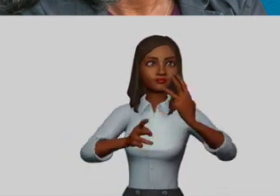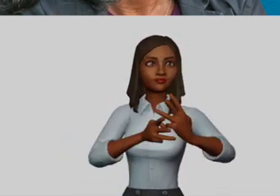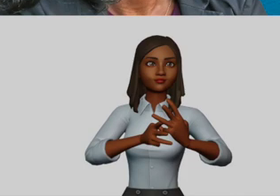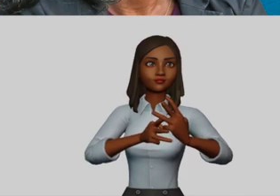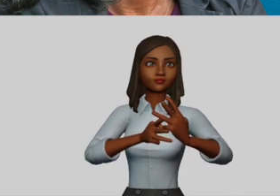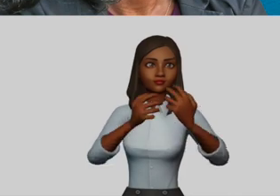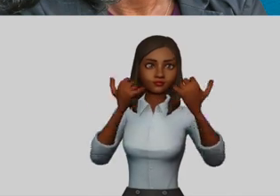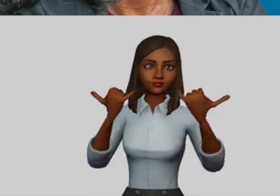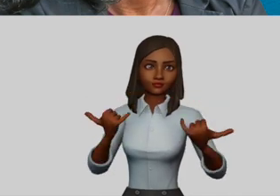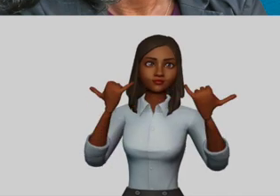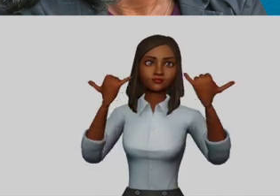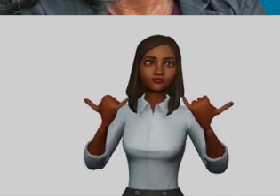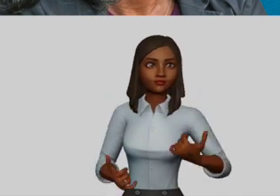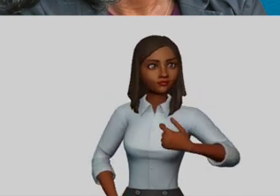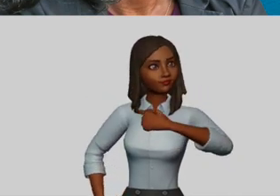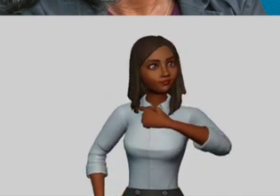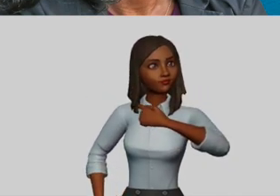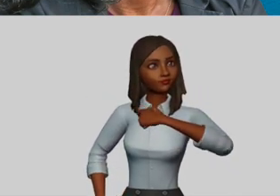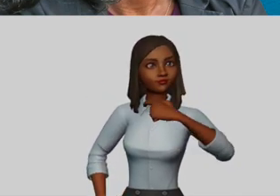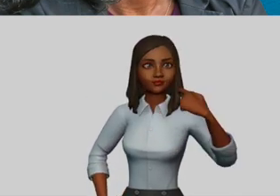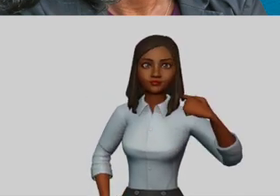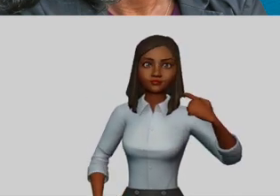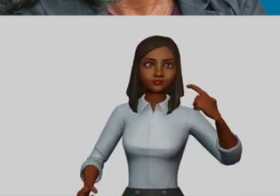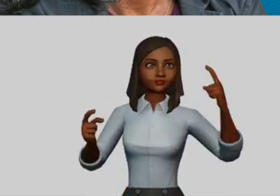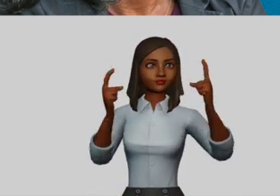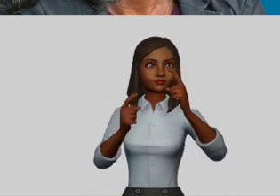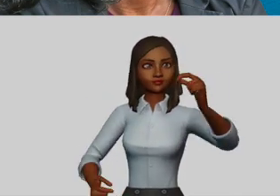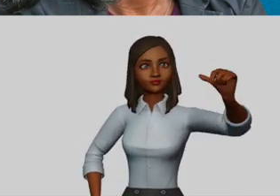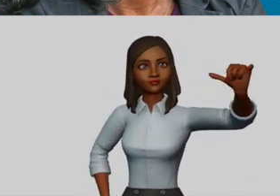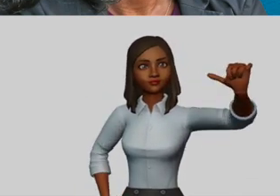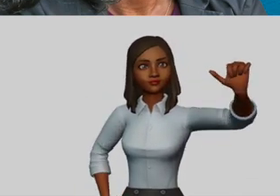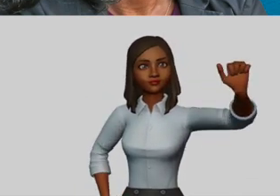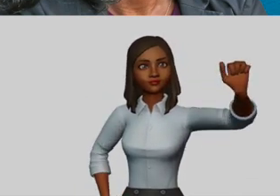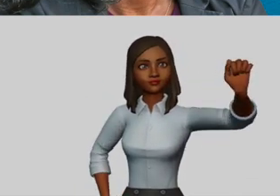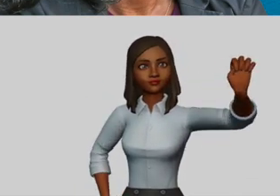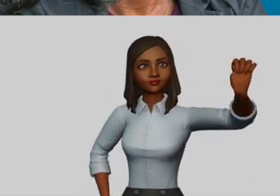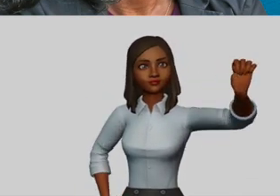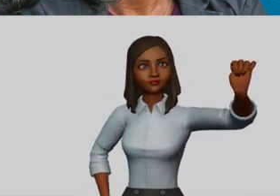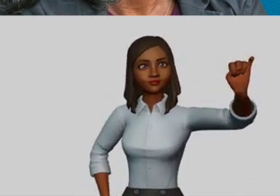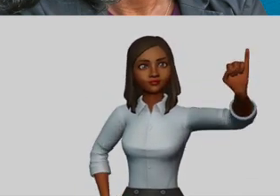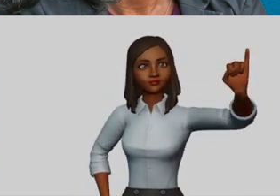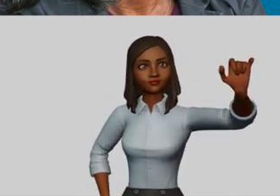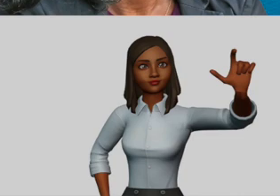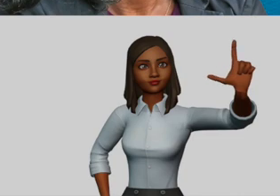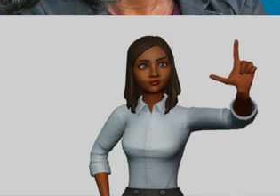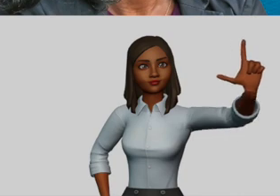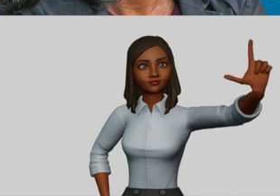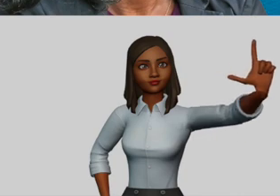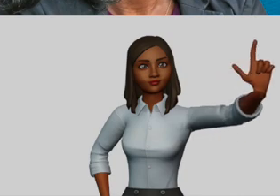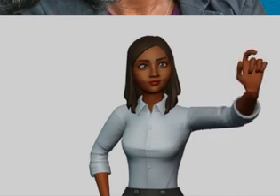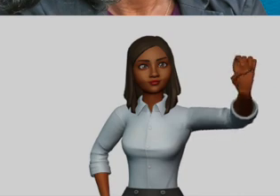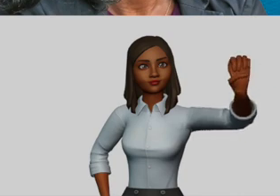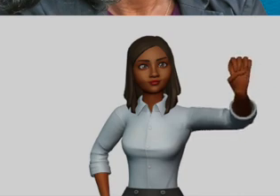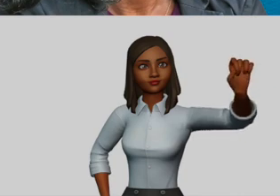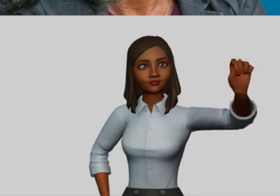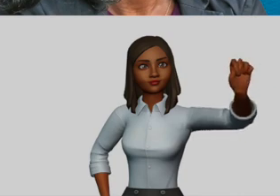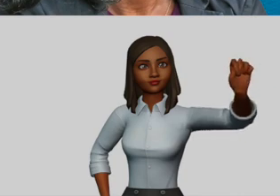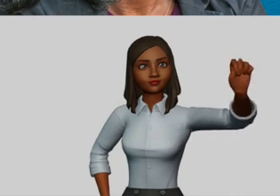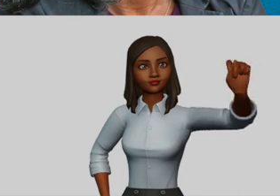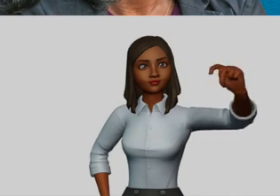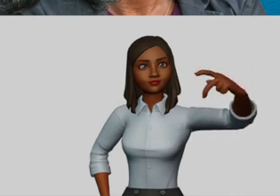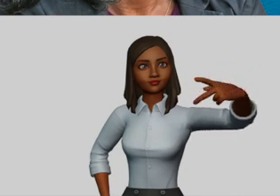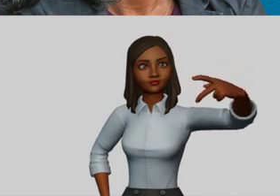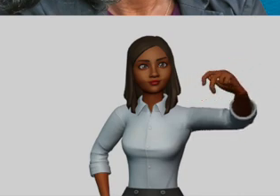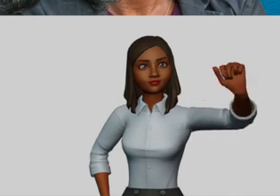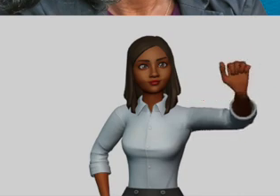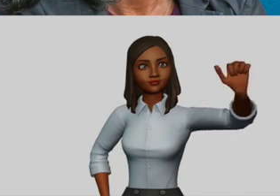y de manera automática a través de una plataforma en línea y una aplicación móvil. Yamillet es egresada de American University, donde